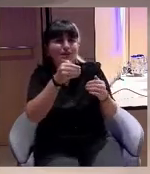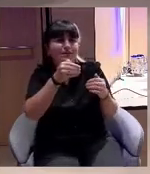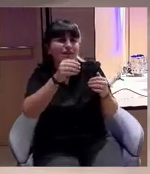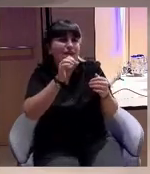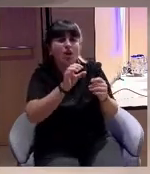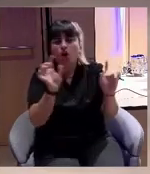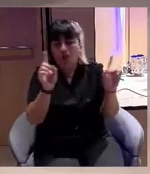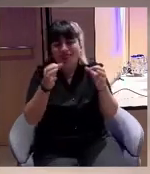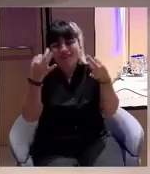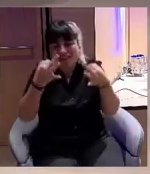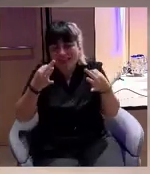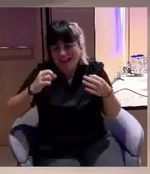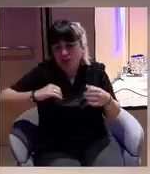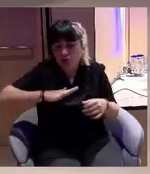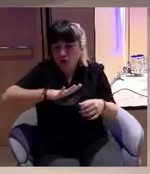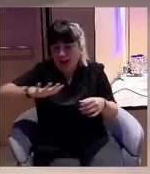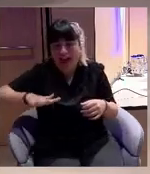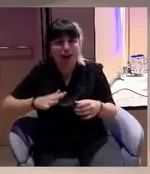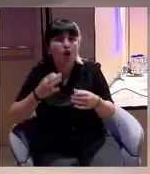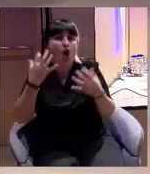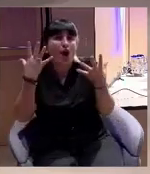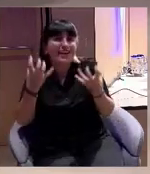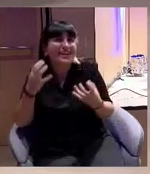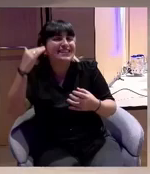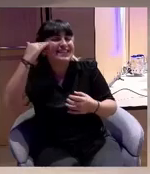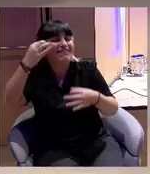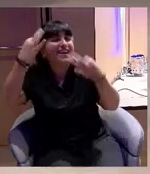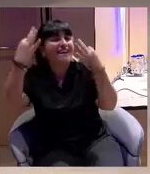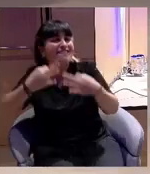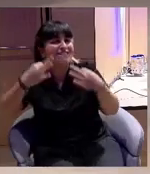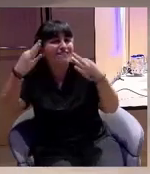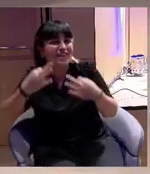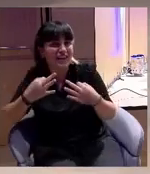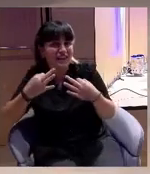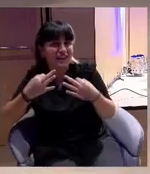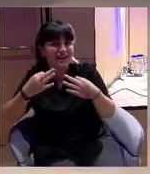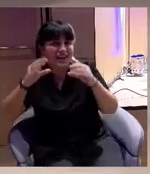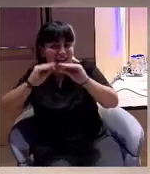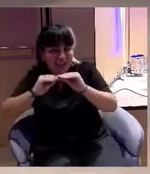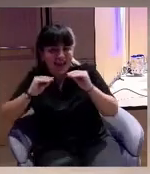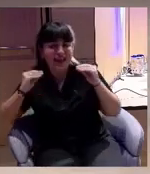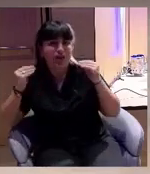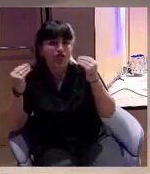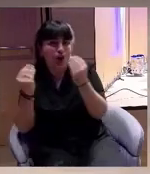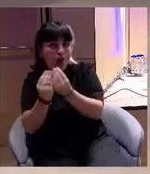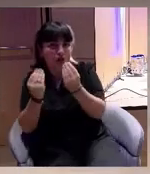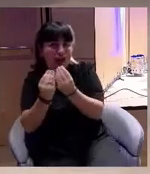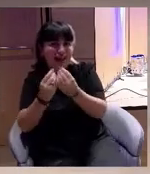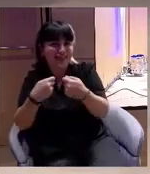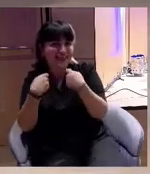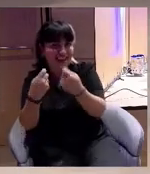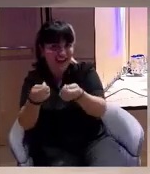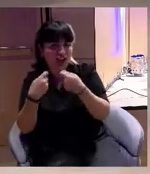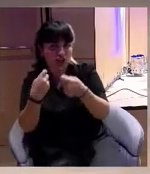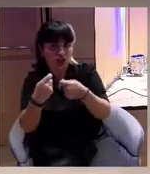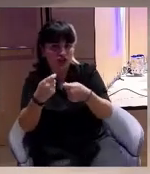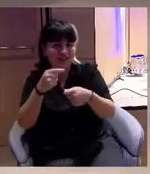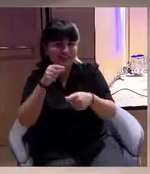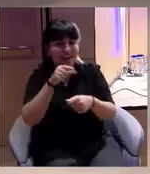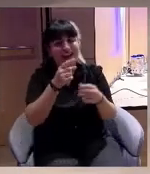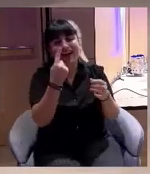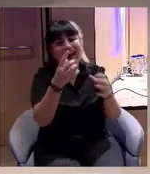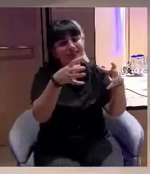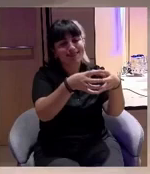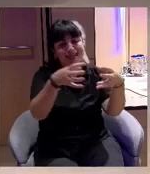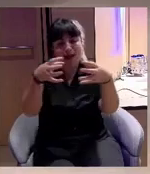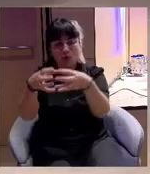ciudadano lo que le interesa es saber cuánto una fracción Nacional de un partido gastó en las elecciones o quiénes le pusieron a esa fracción